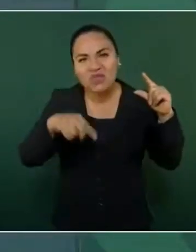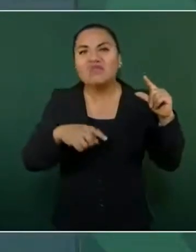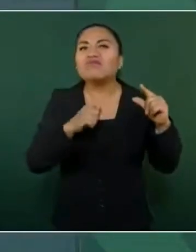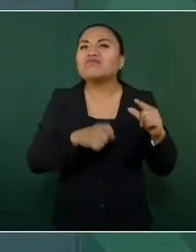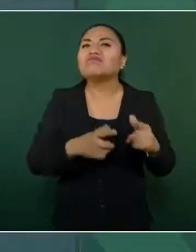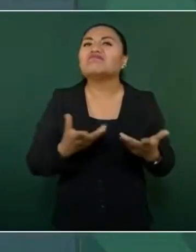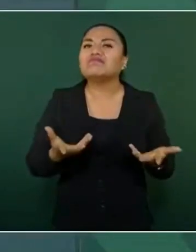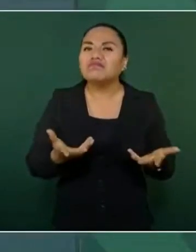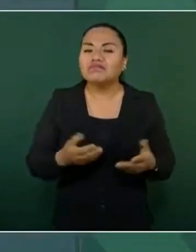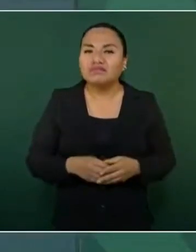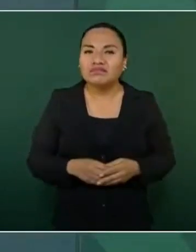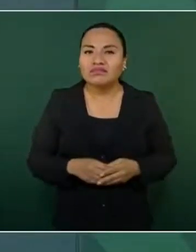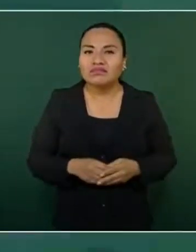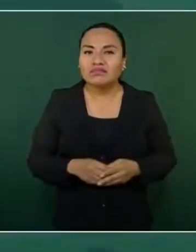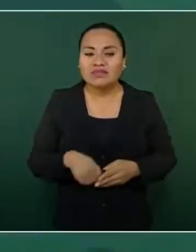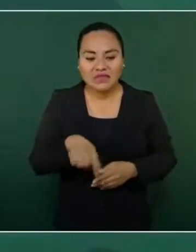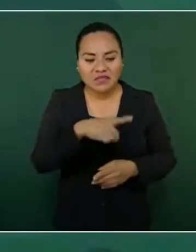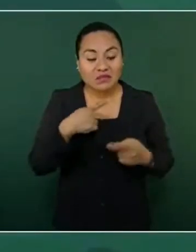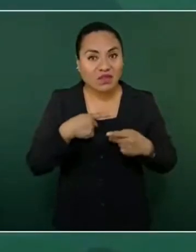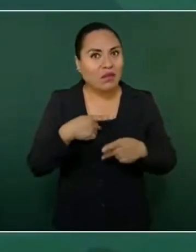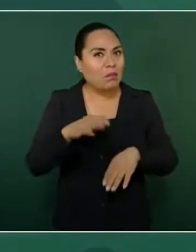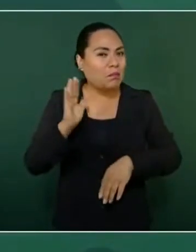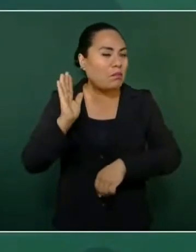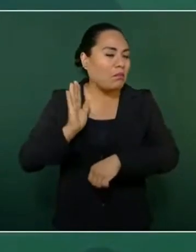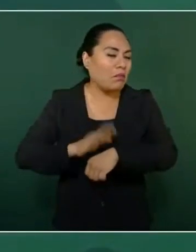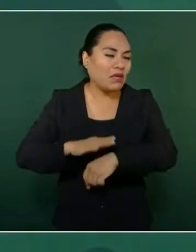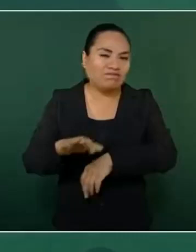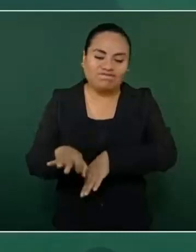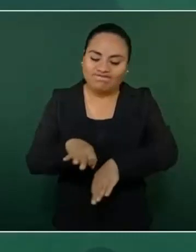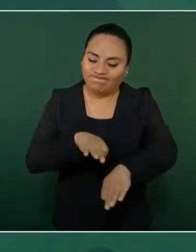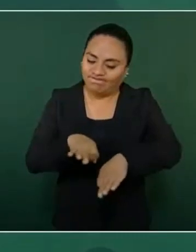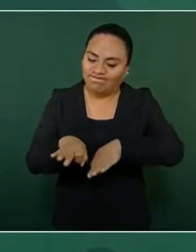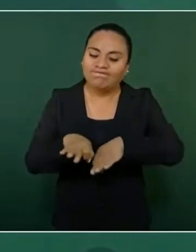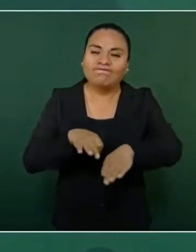son los más trabajadores